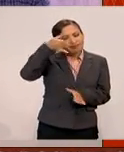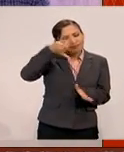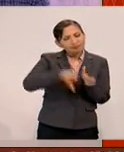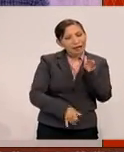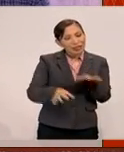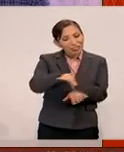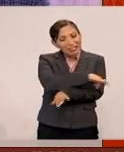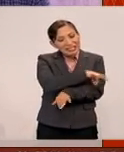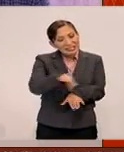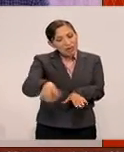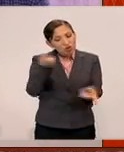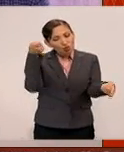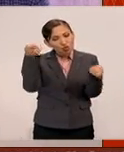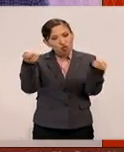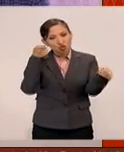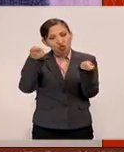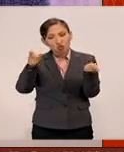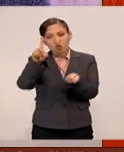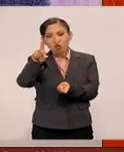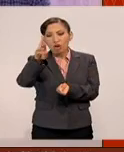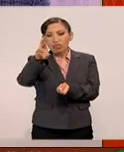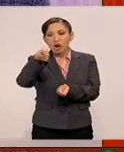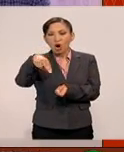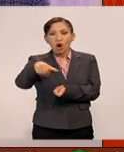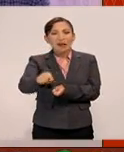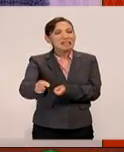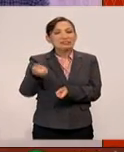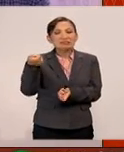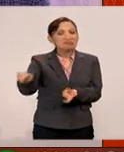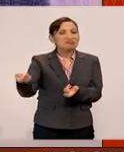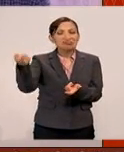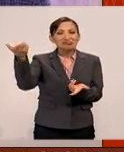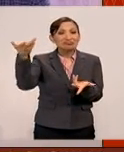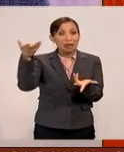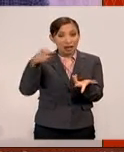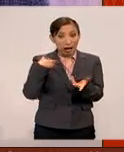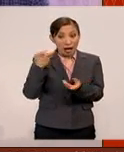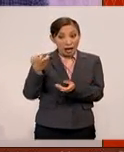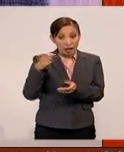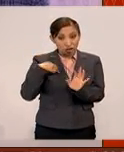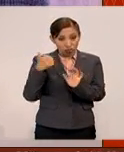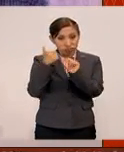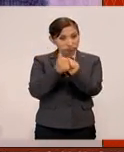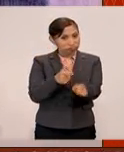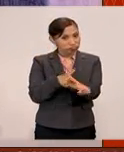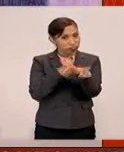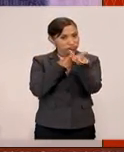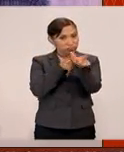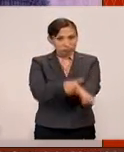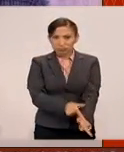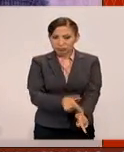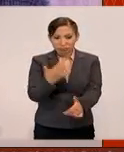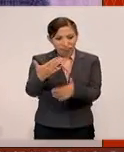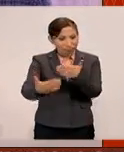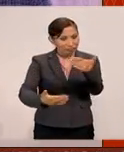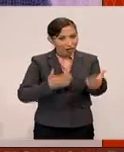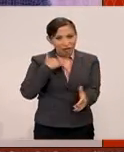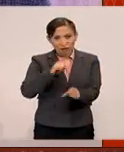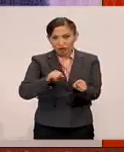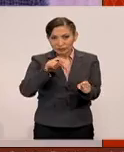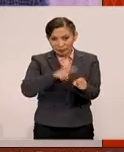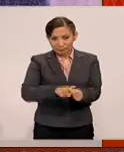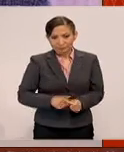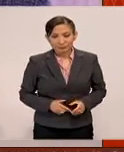del diseño y control de drones. ¿Los drones están ya para quedarse en las